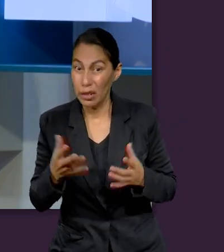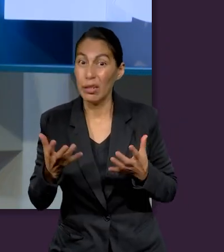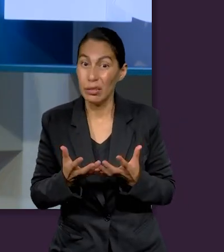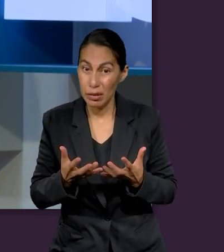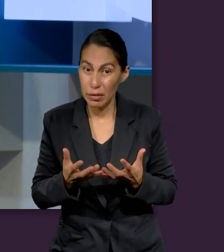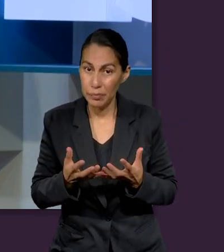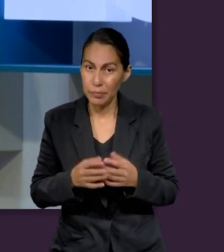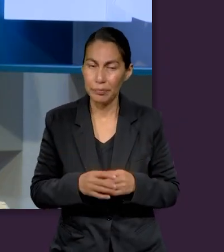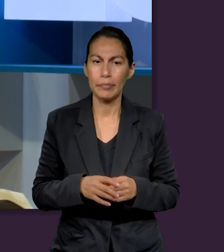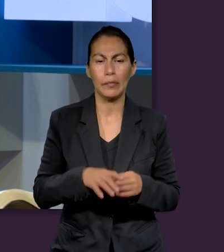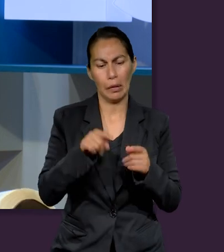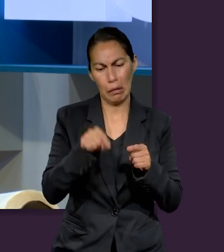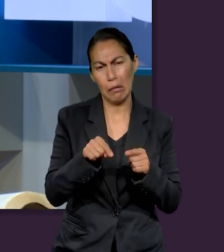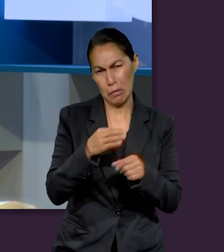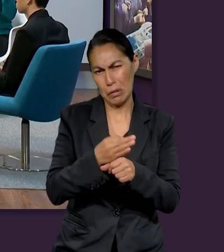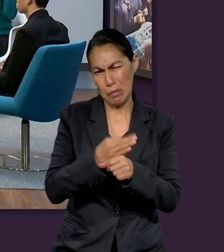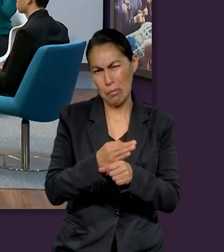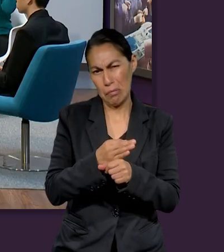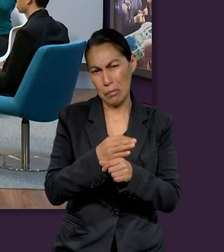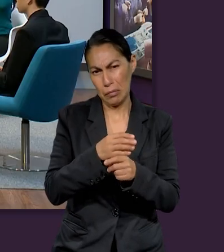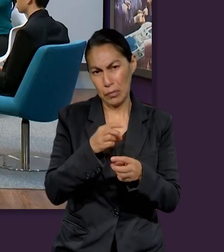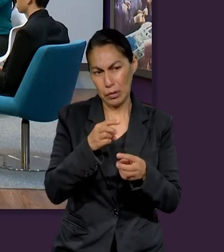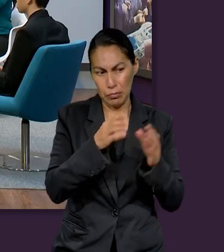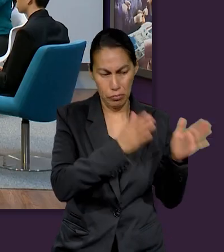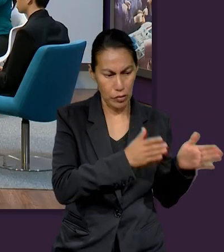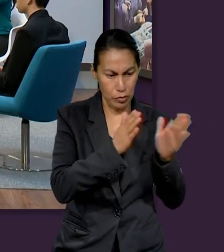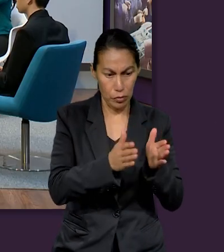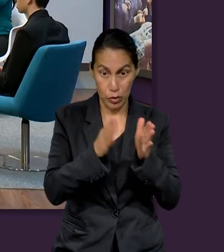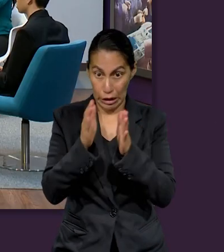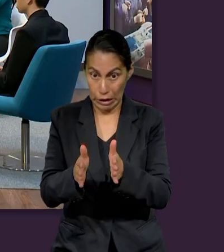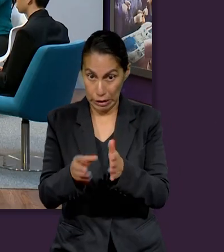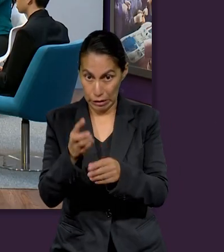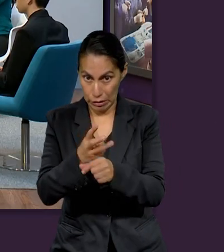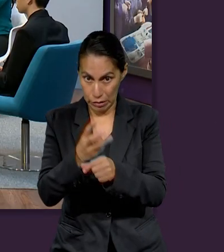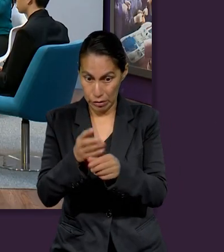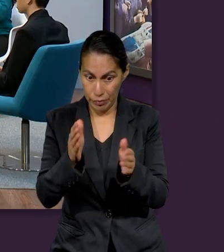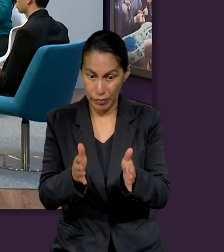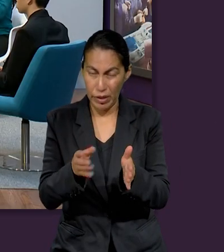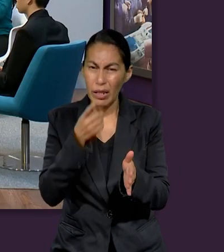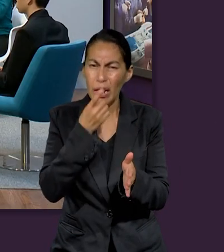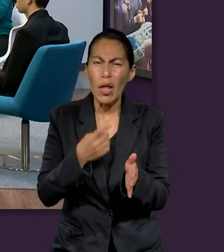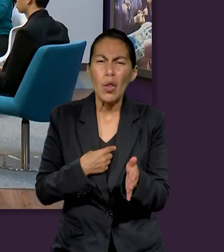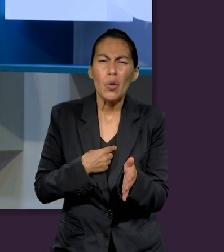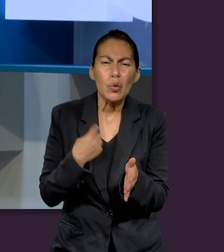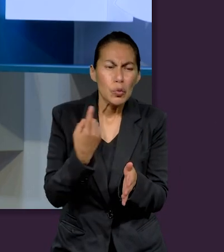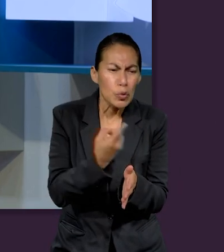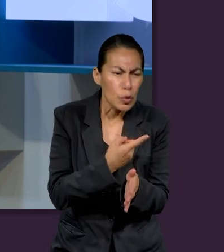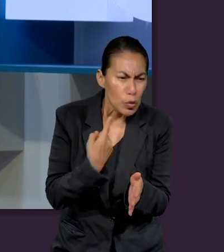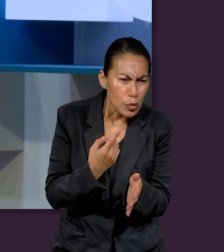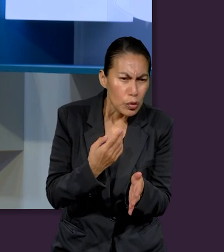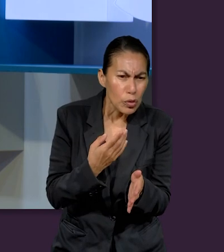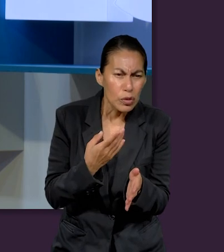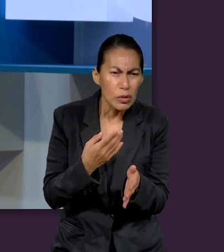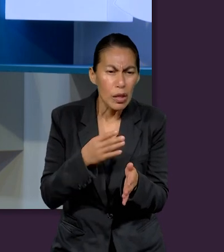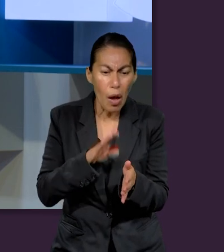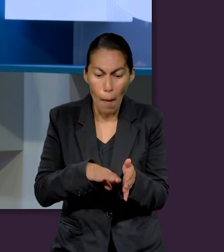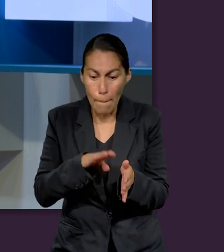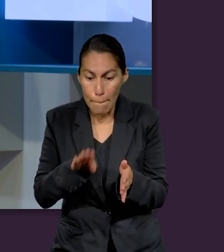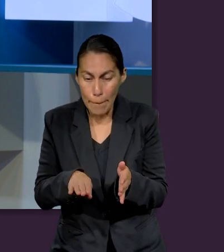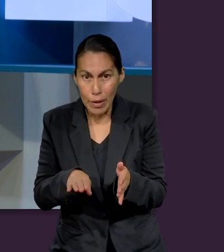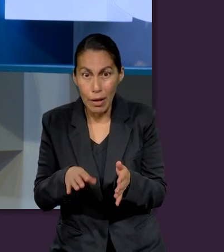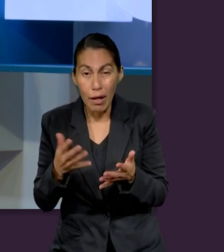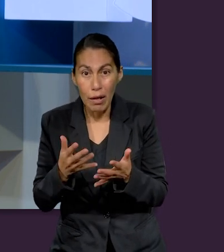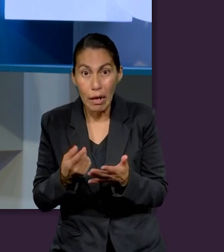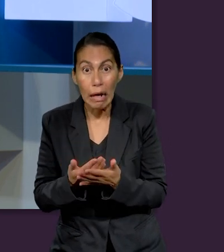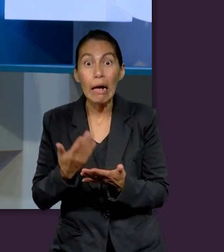porque aún siguen nuestros actos como dice el versículo de memoria ahora este dice